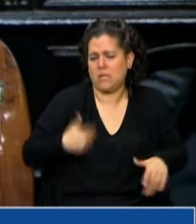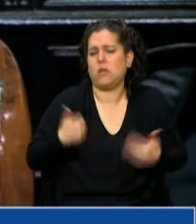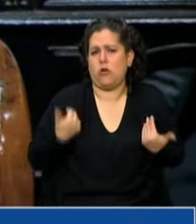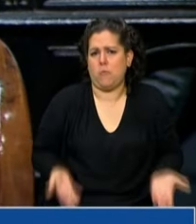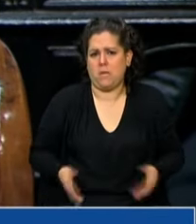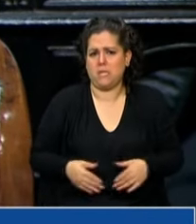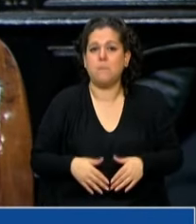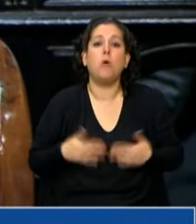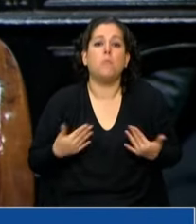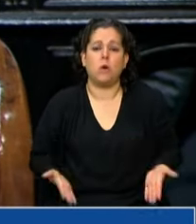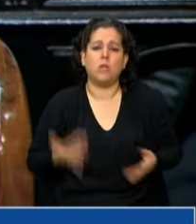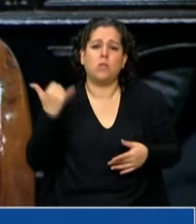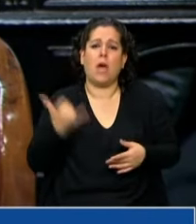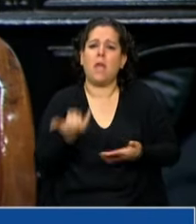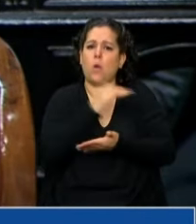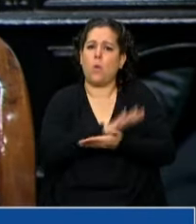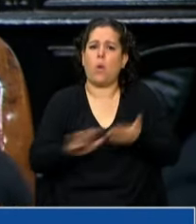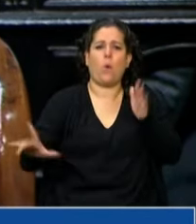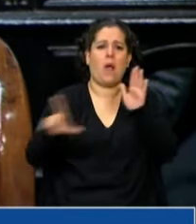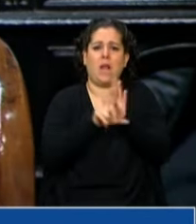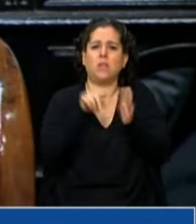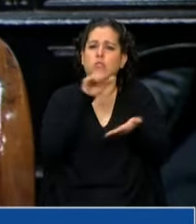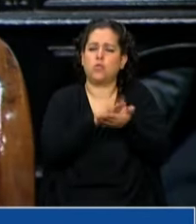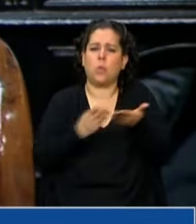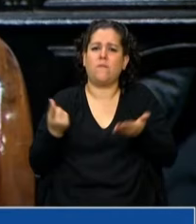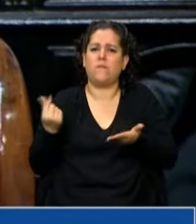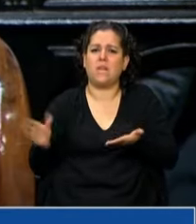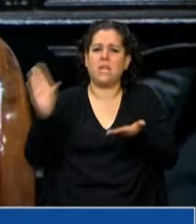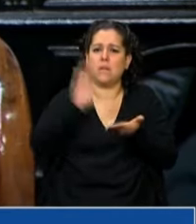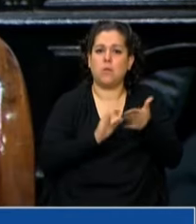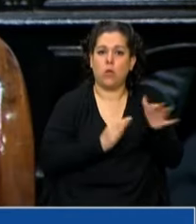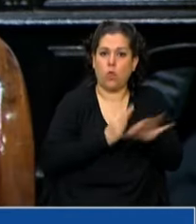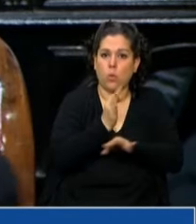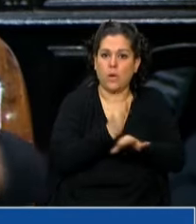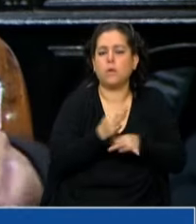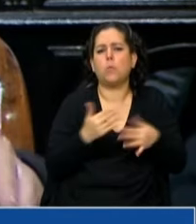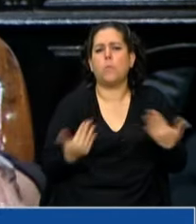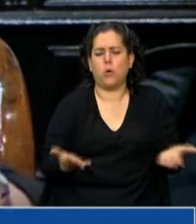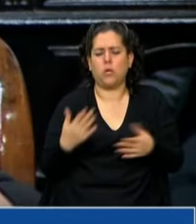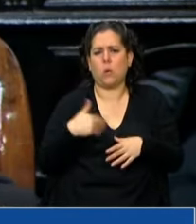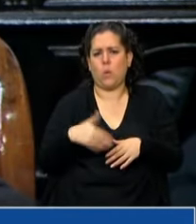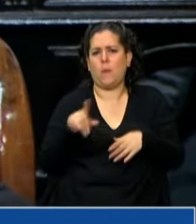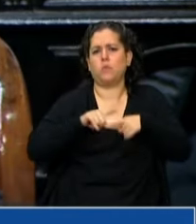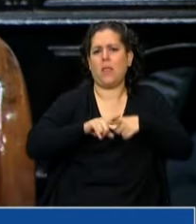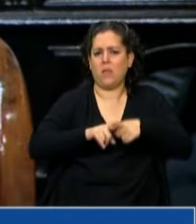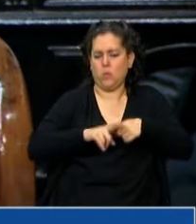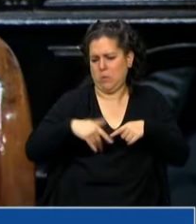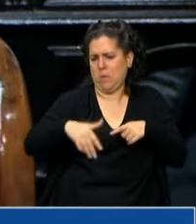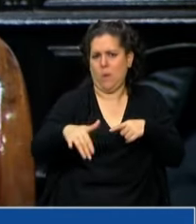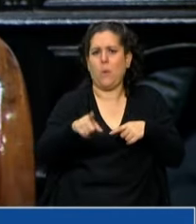merecemos. Por eso hay una nueva ley de financiamiento educativo. Por eso estaremos discutiendo